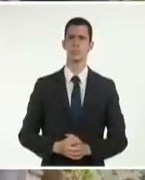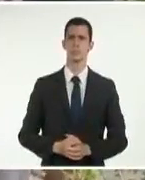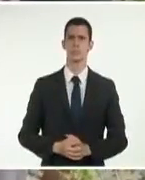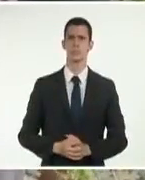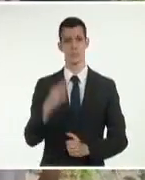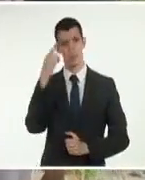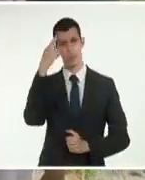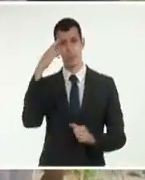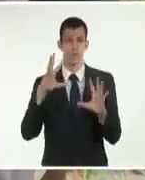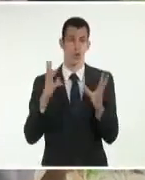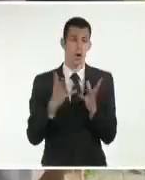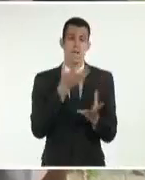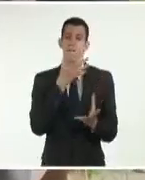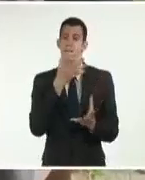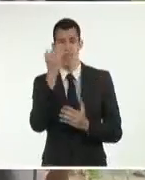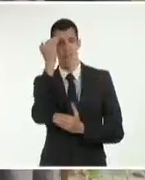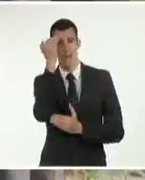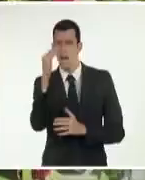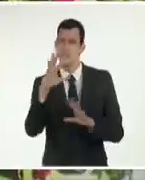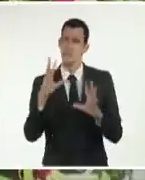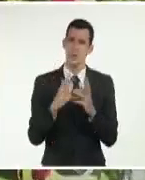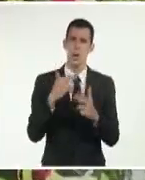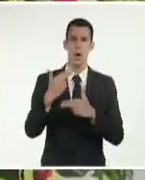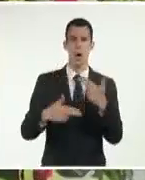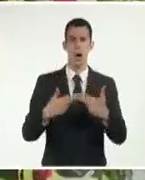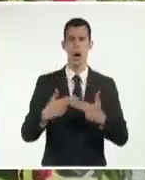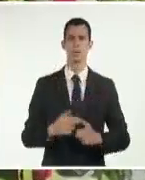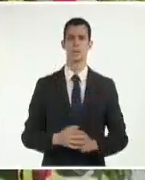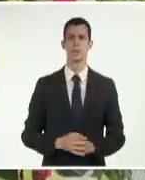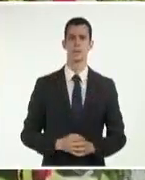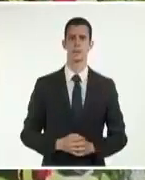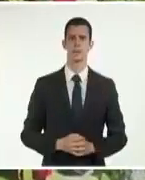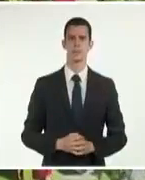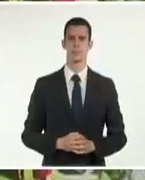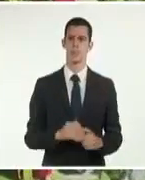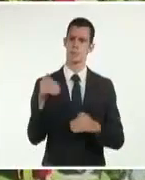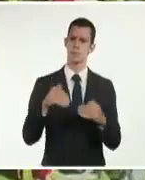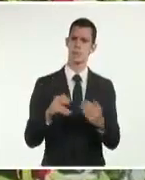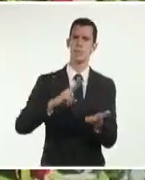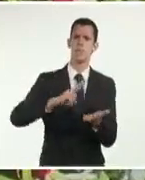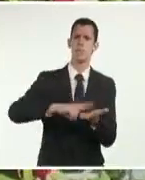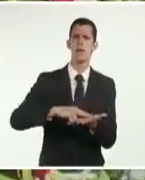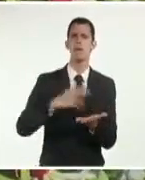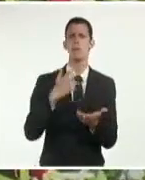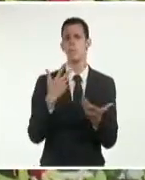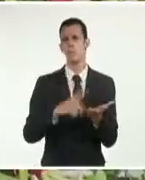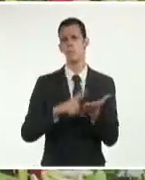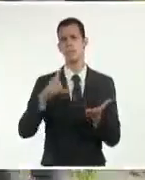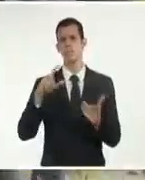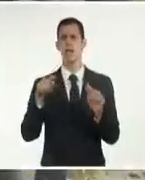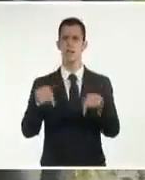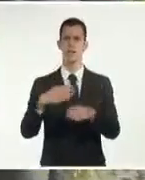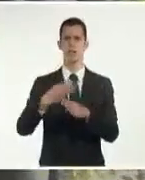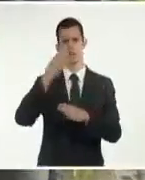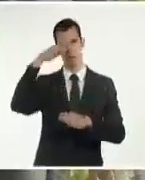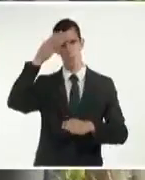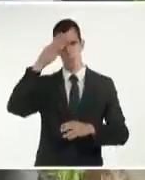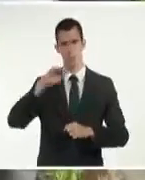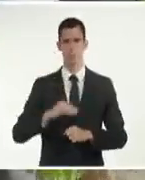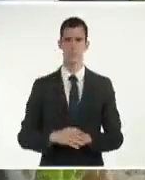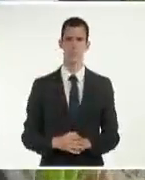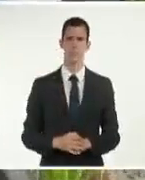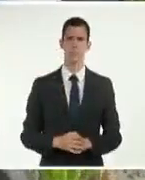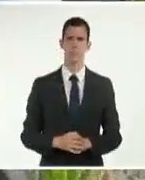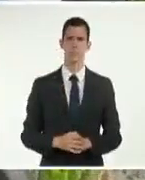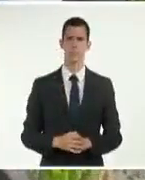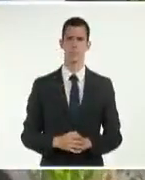Revolución Cubana, Fidel Castro, un gesto en el que participaron los miembros del Comité Central del Partido Comunista de Cuba, Lázaro Expósito Canto,